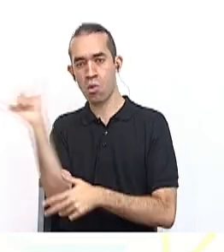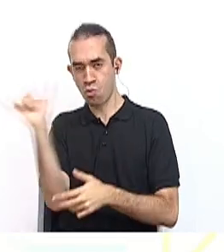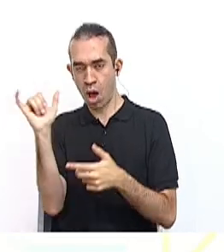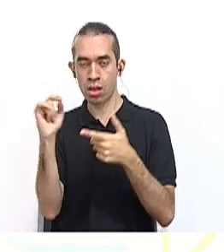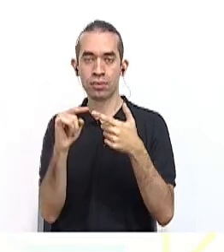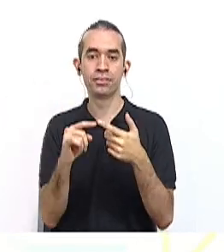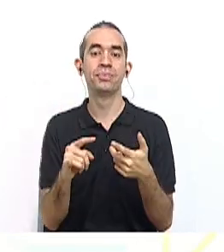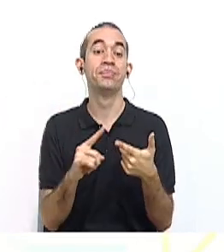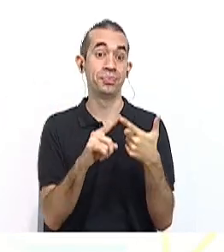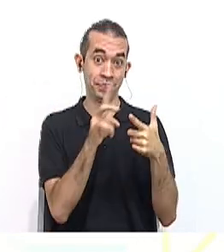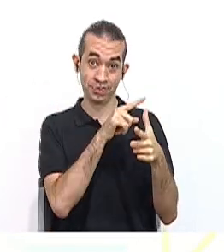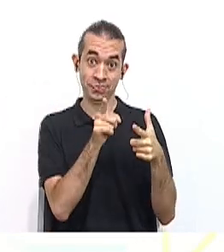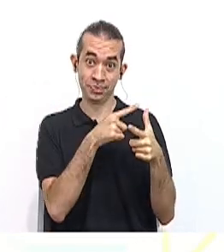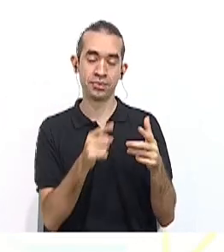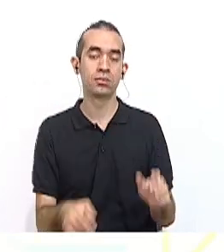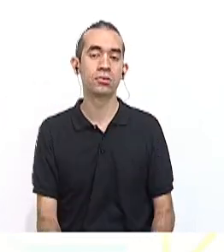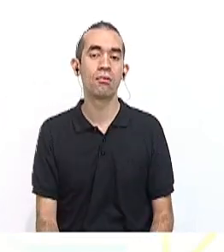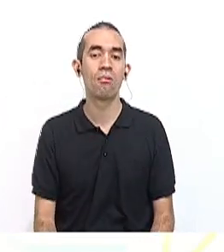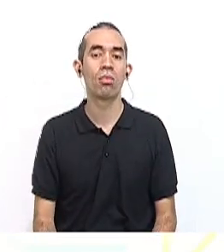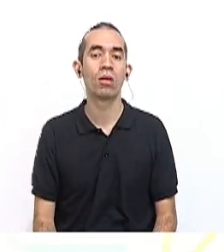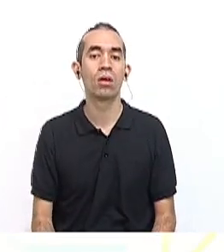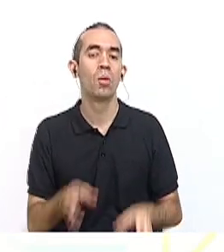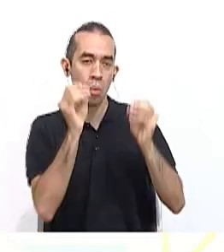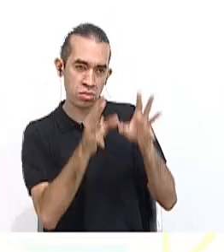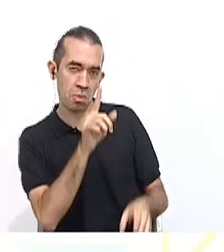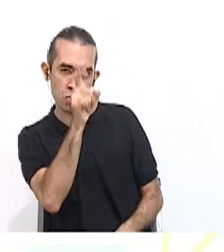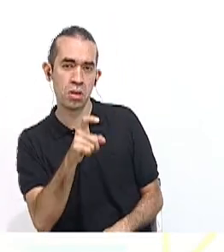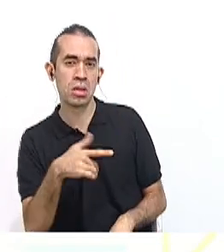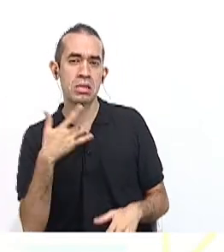¿Cómo me sentí durante la clase?